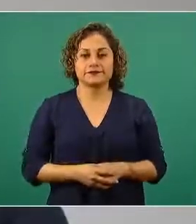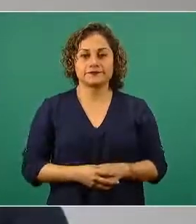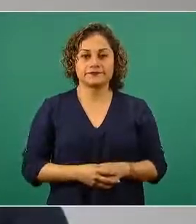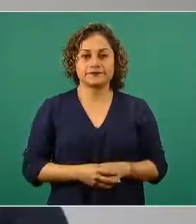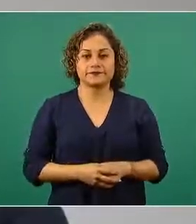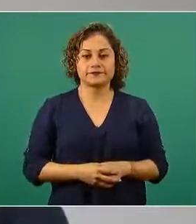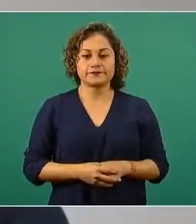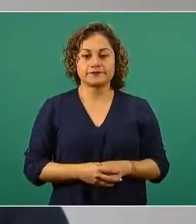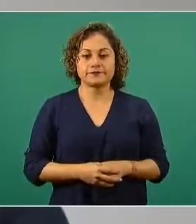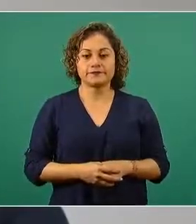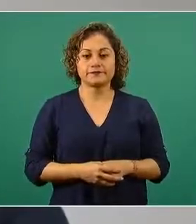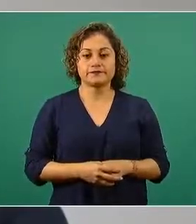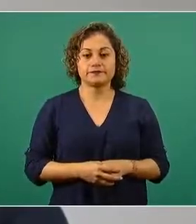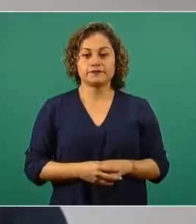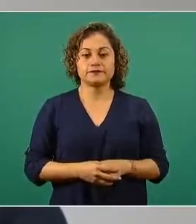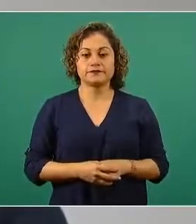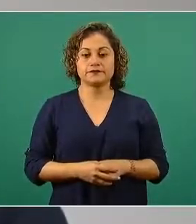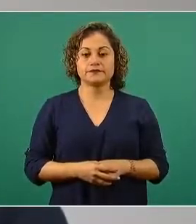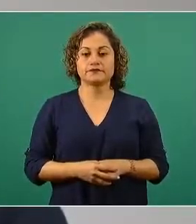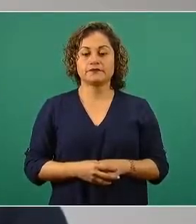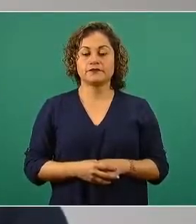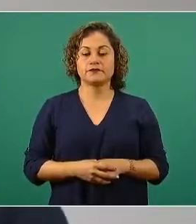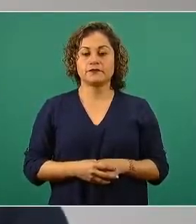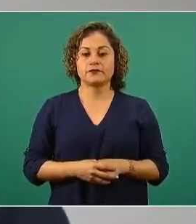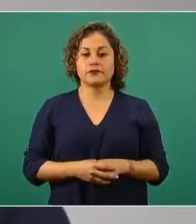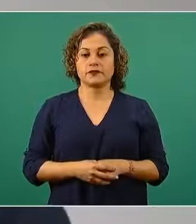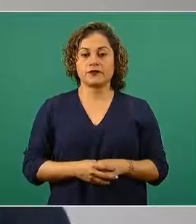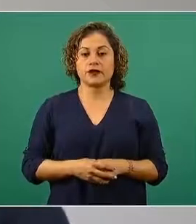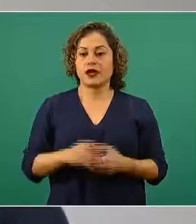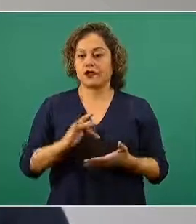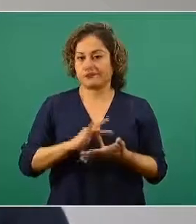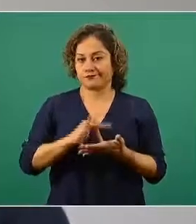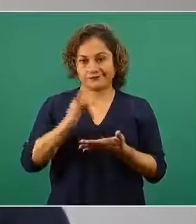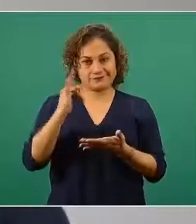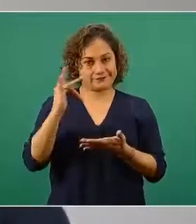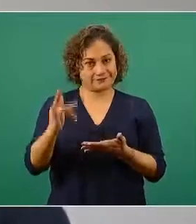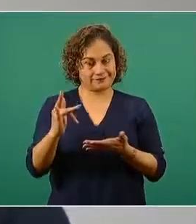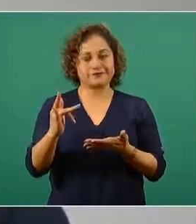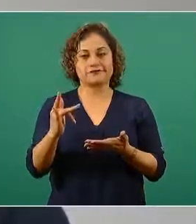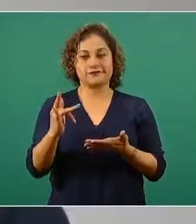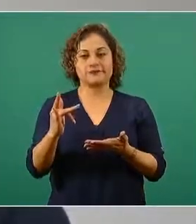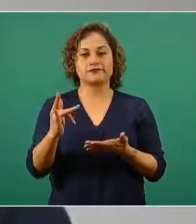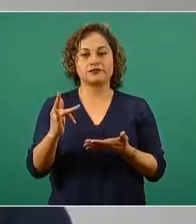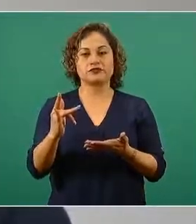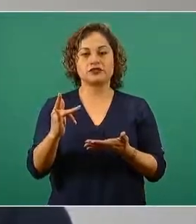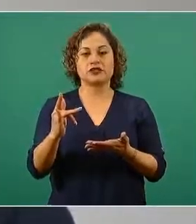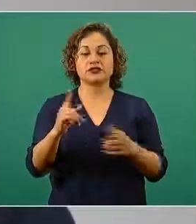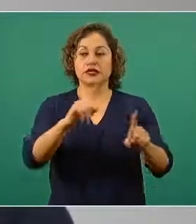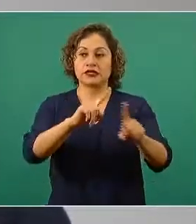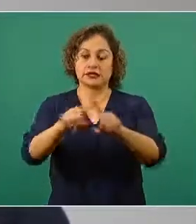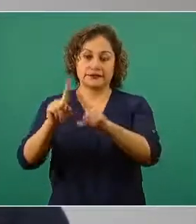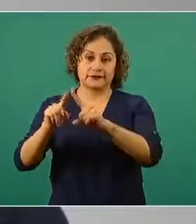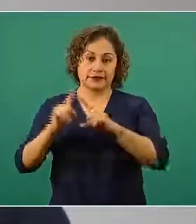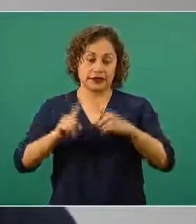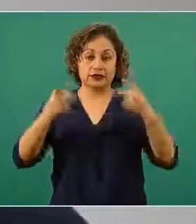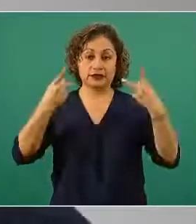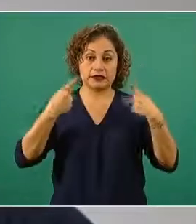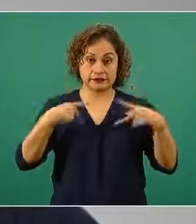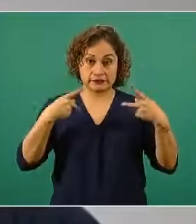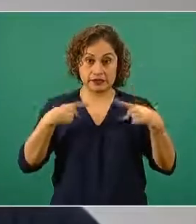respondemos las preguntas. Agradecemos obviamente a todas las personas que a través de las